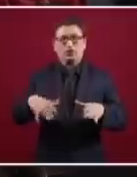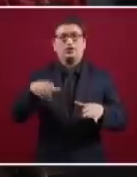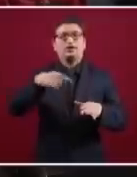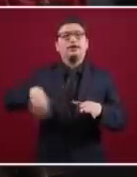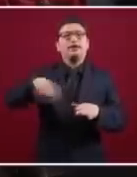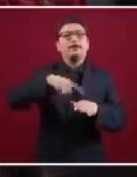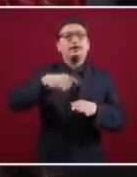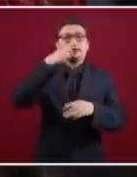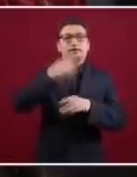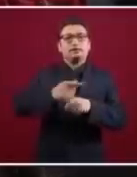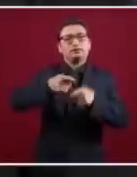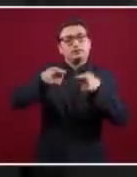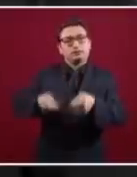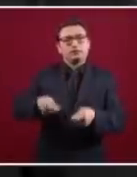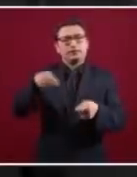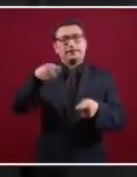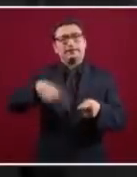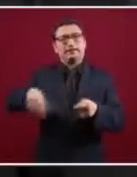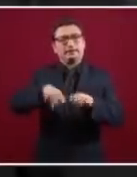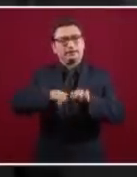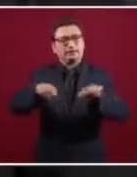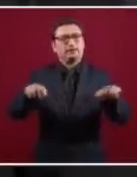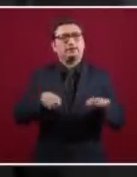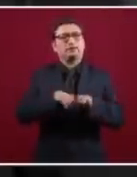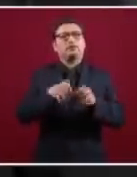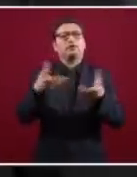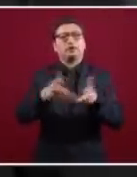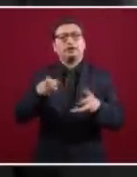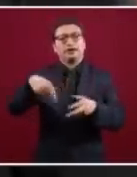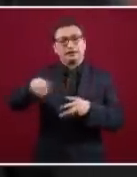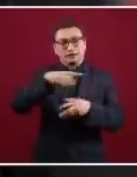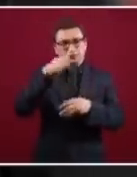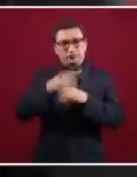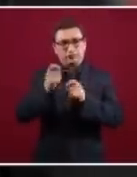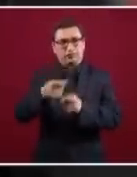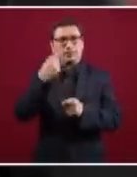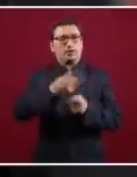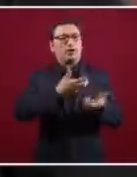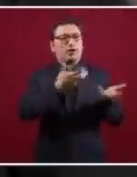se ocupa de estos operativos